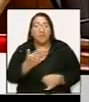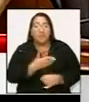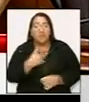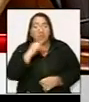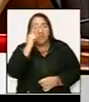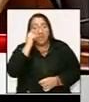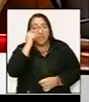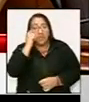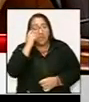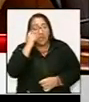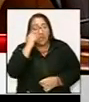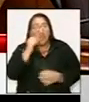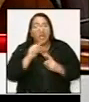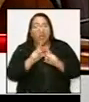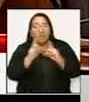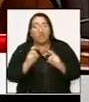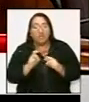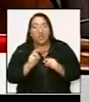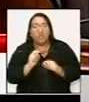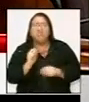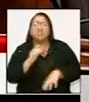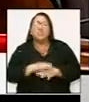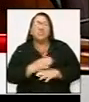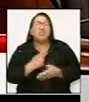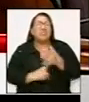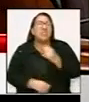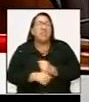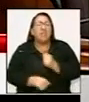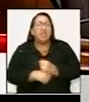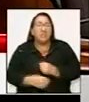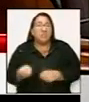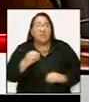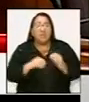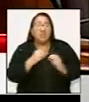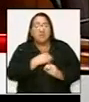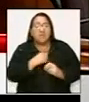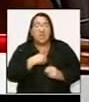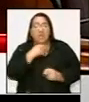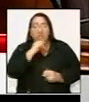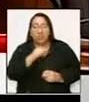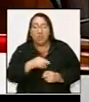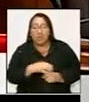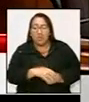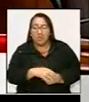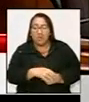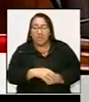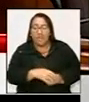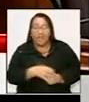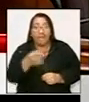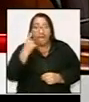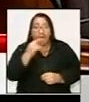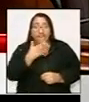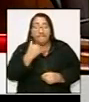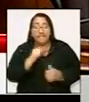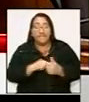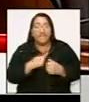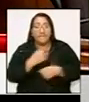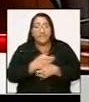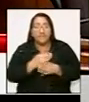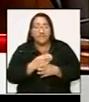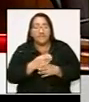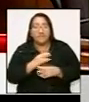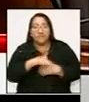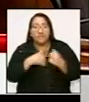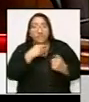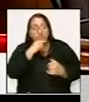quisiera preguntar sobre qué acciones está implementando el Ministerio de la Mujer para mejorar las condiciones de